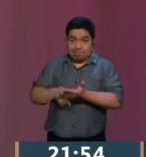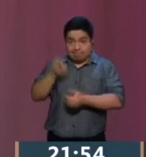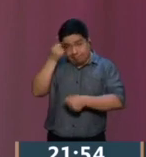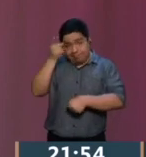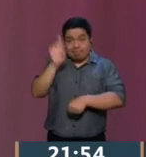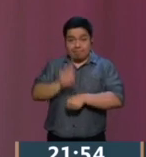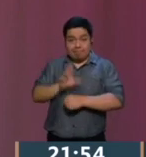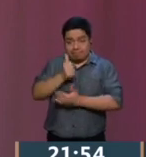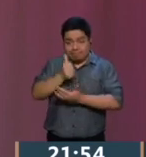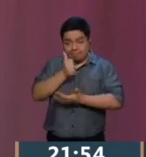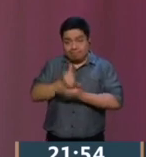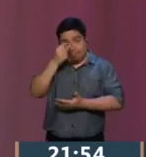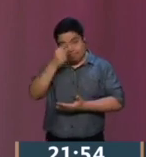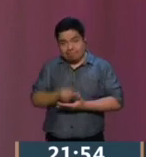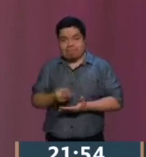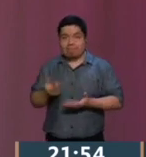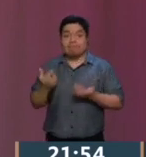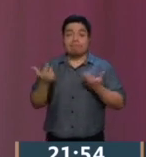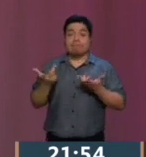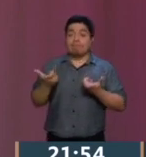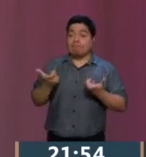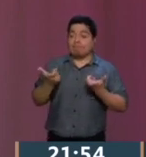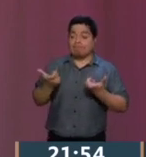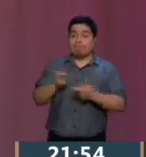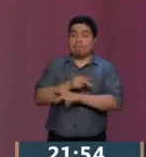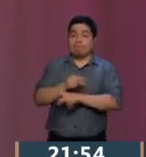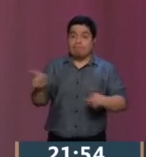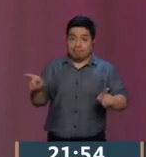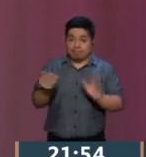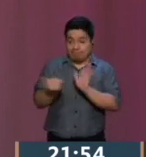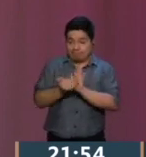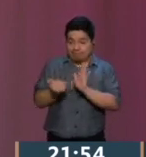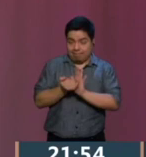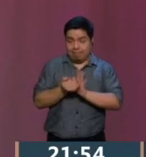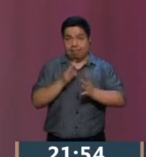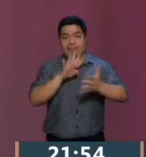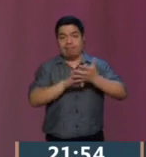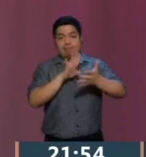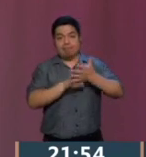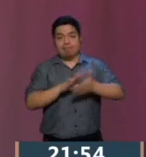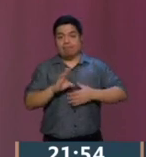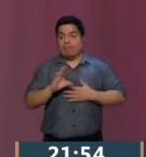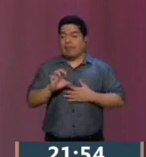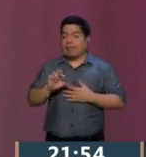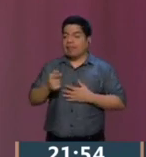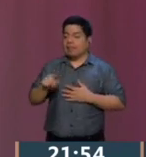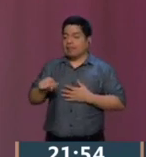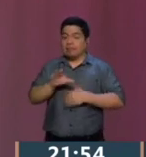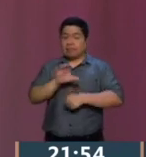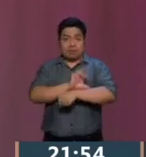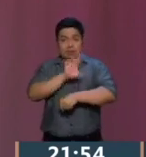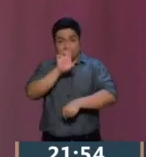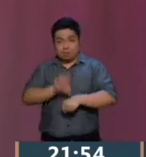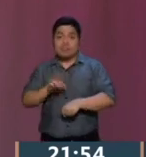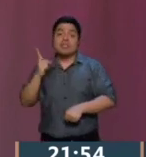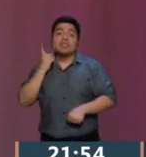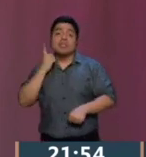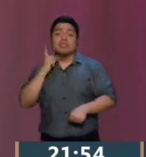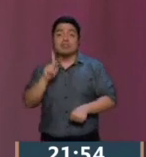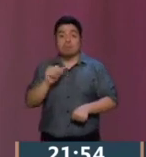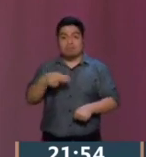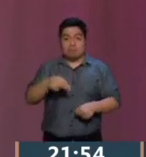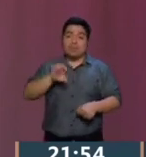del PRI en la Ciudad de México con recursos públicos y metió a la cárcel a Christian von Roerich, coordinador de los diputados del PAN